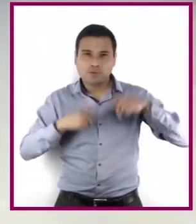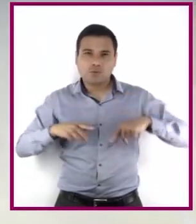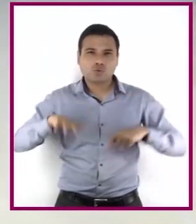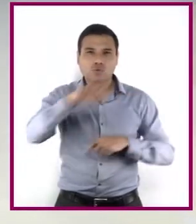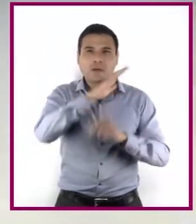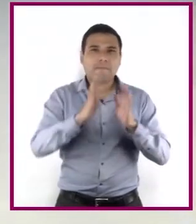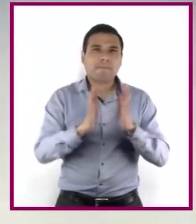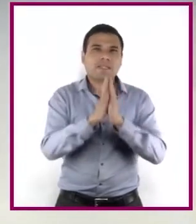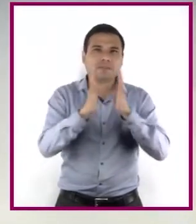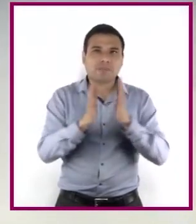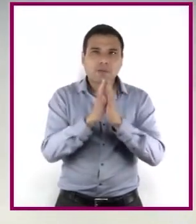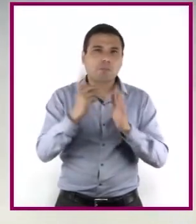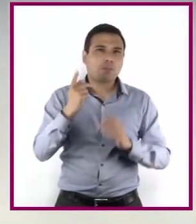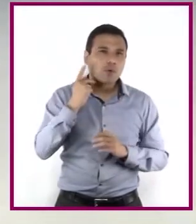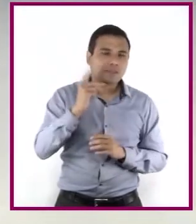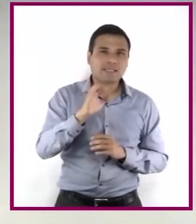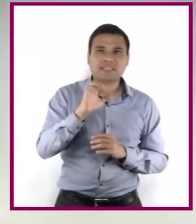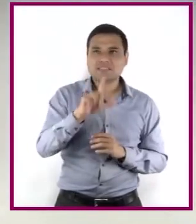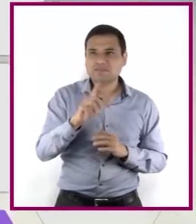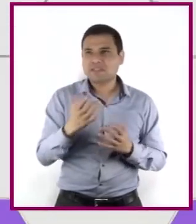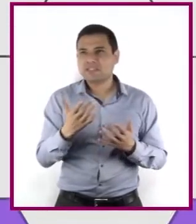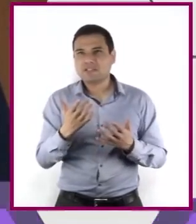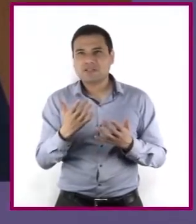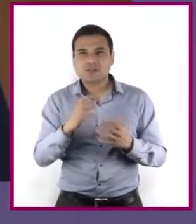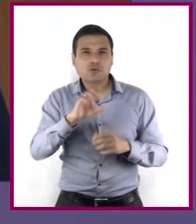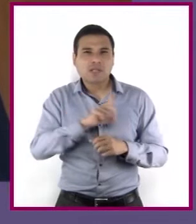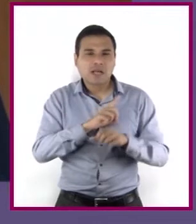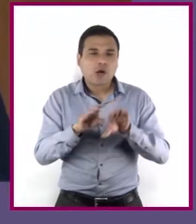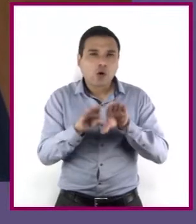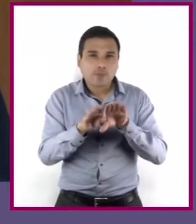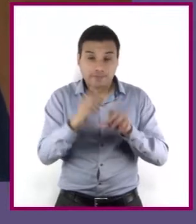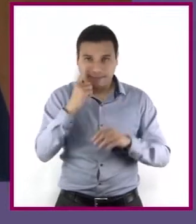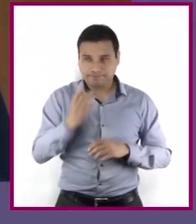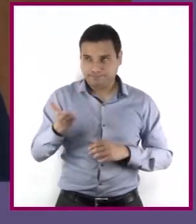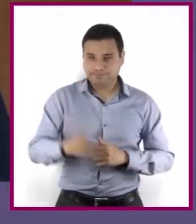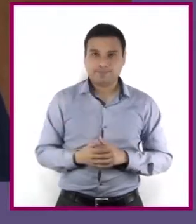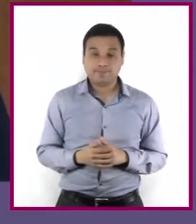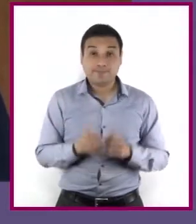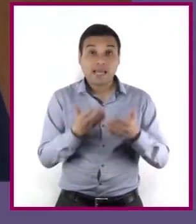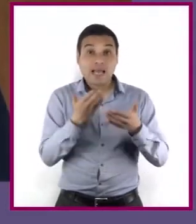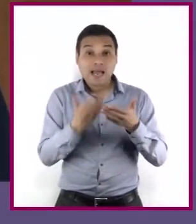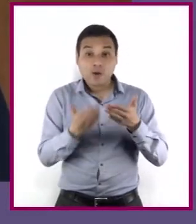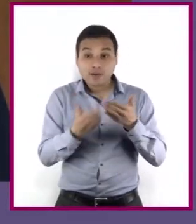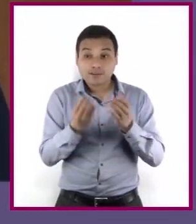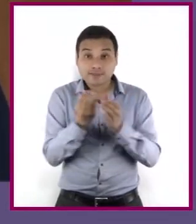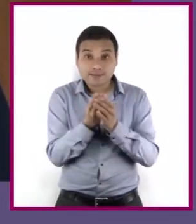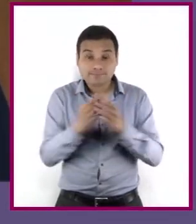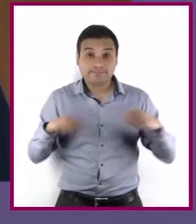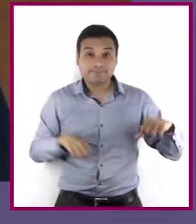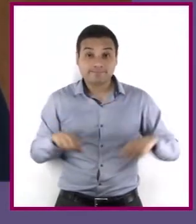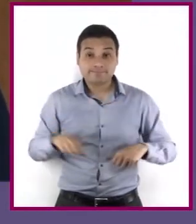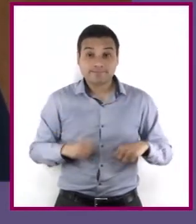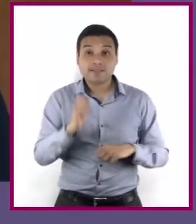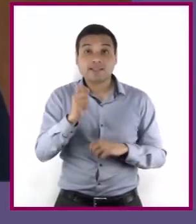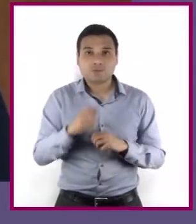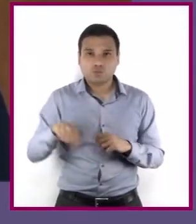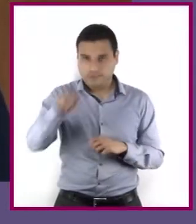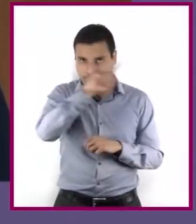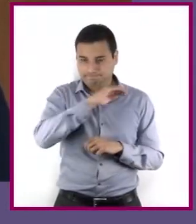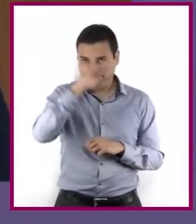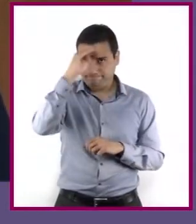ellas nos compartirán las suyas. En esta sesión, el reto será realizar un ejercicio de